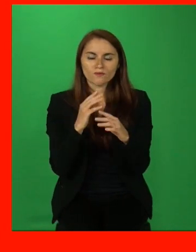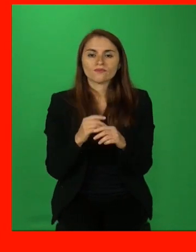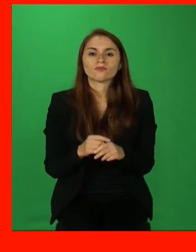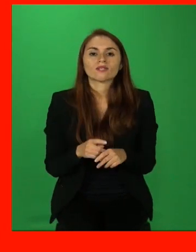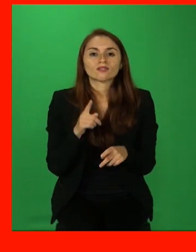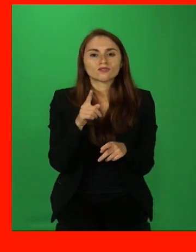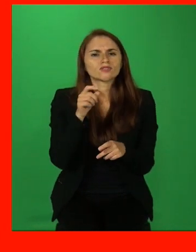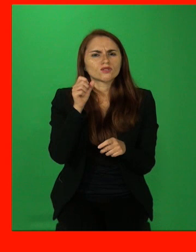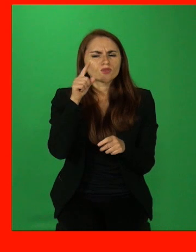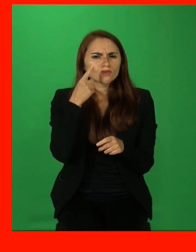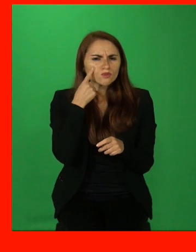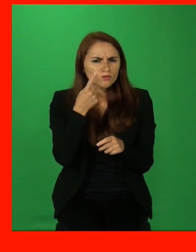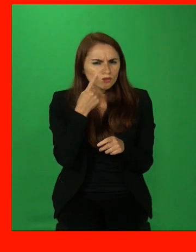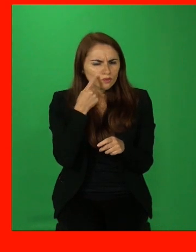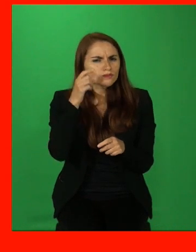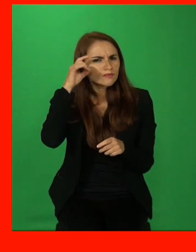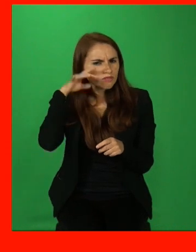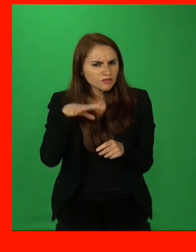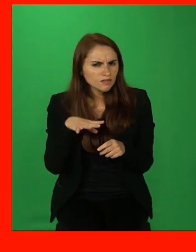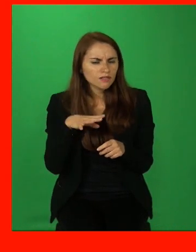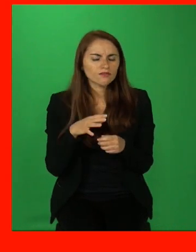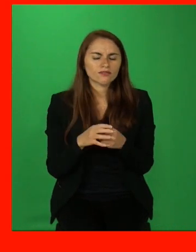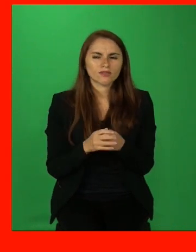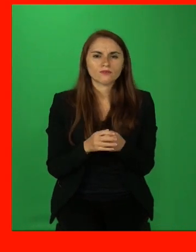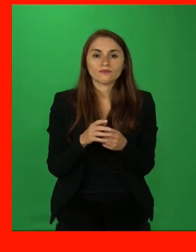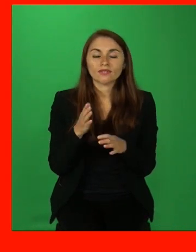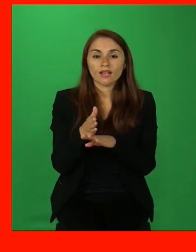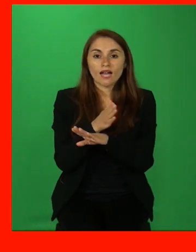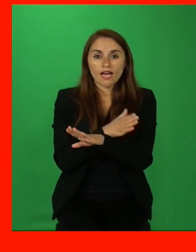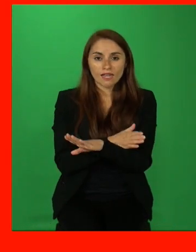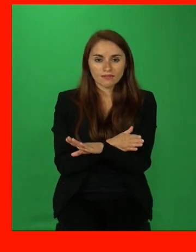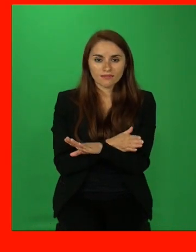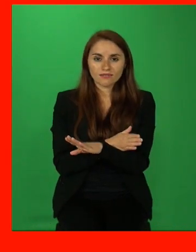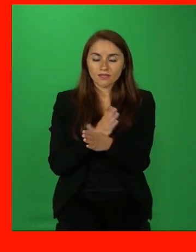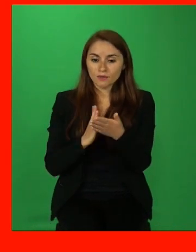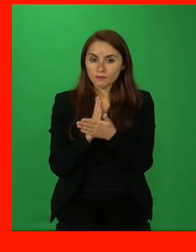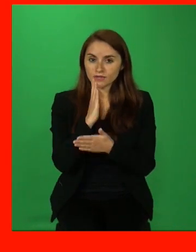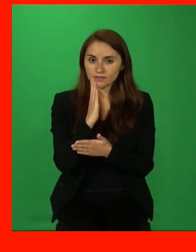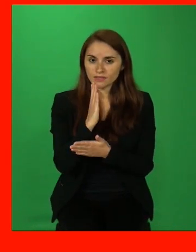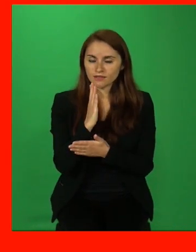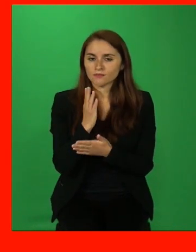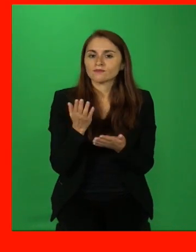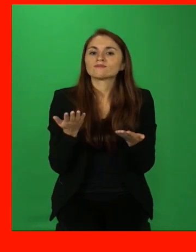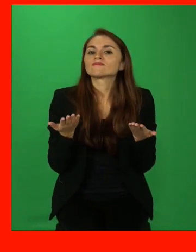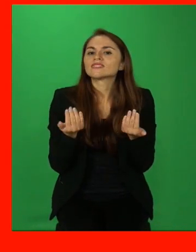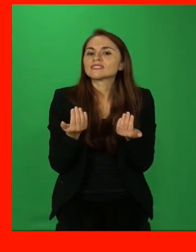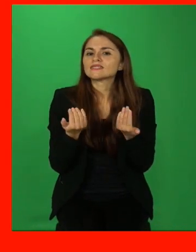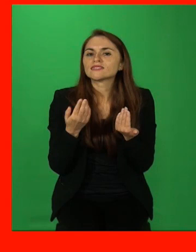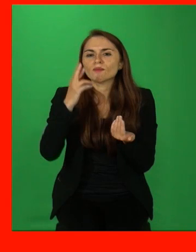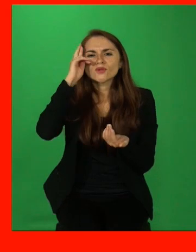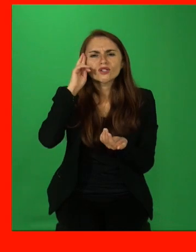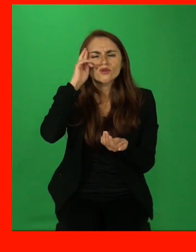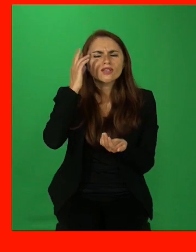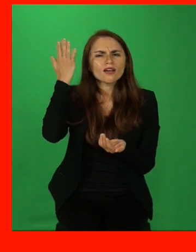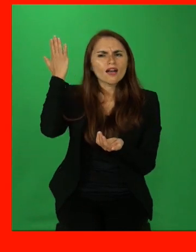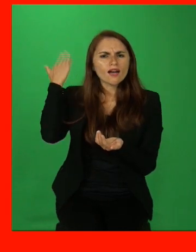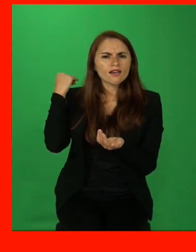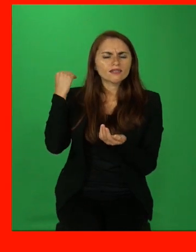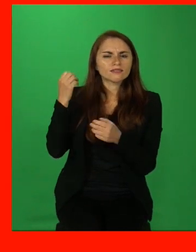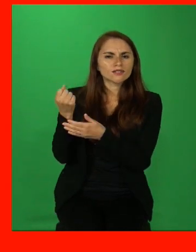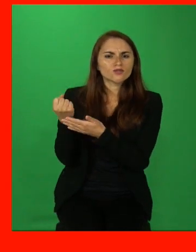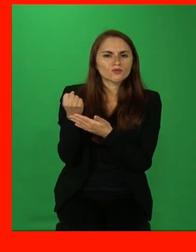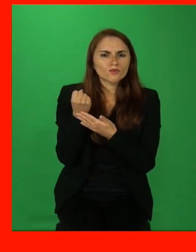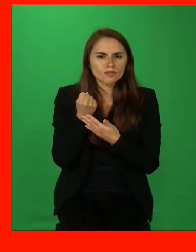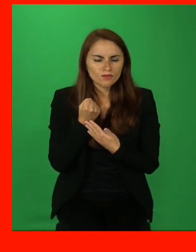costumbre y tú lo has visto en las clases anteriores antes de comenzar a trabajar necesitamos recordar elementos que han sido